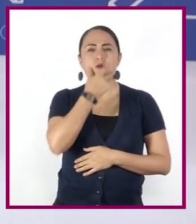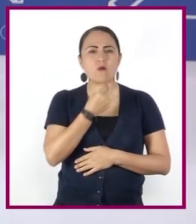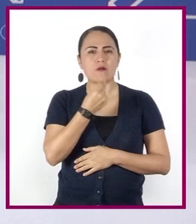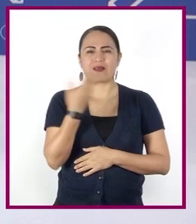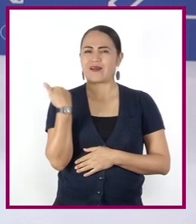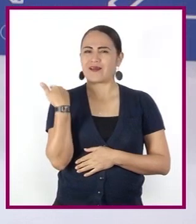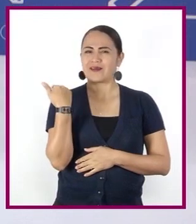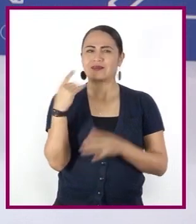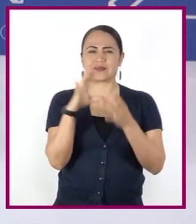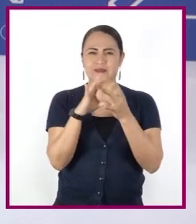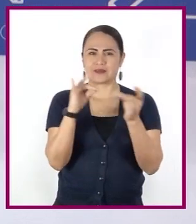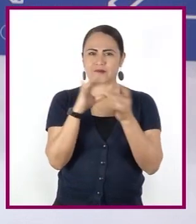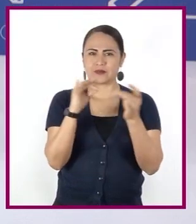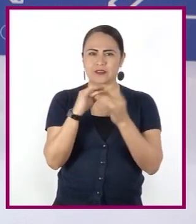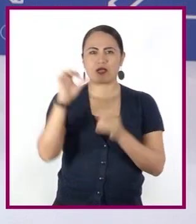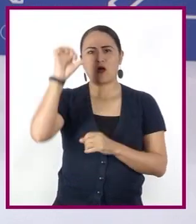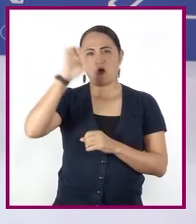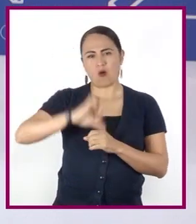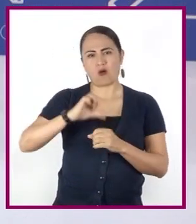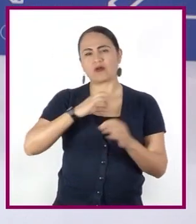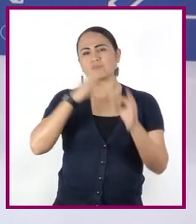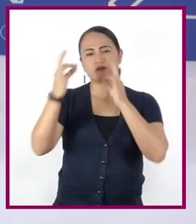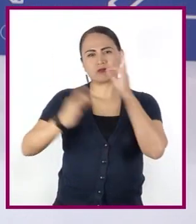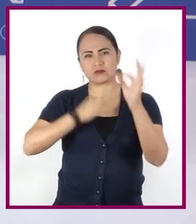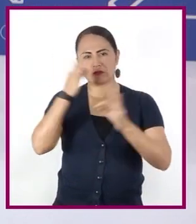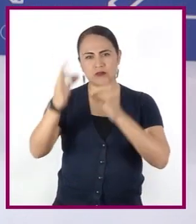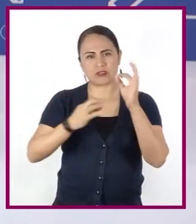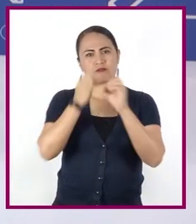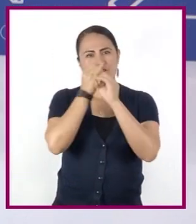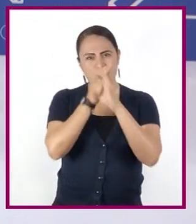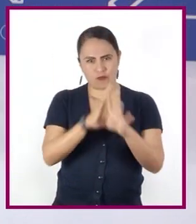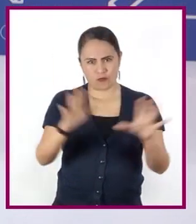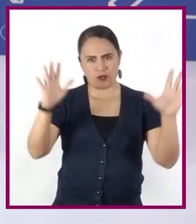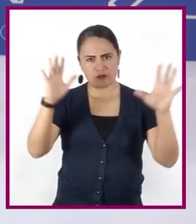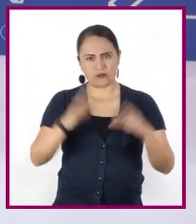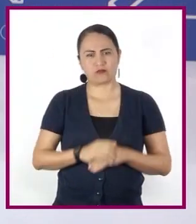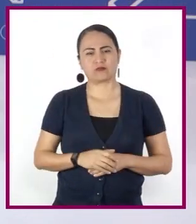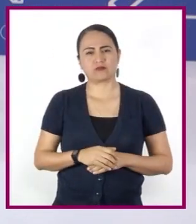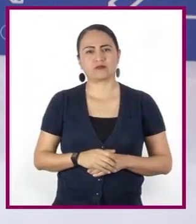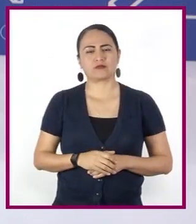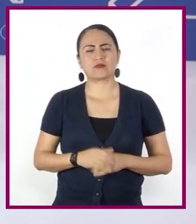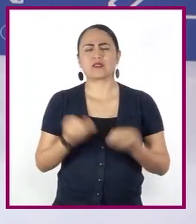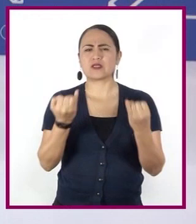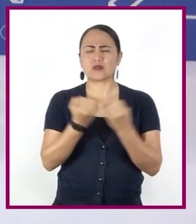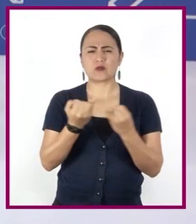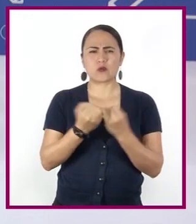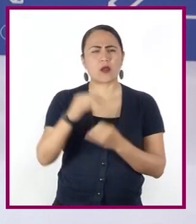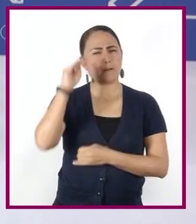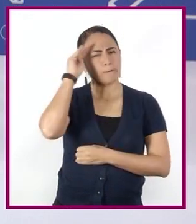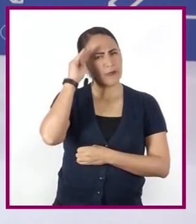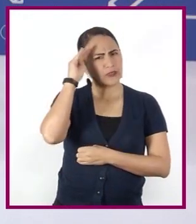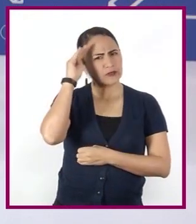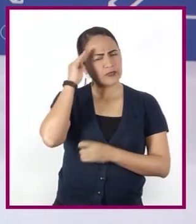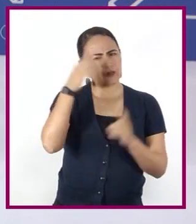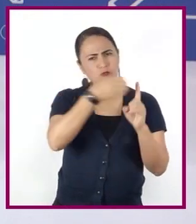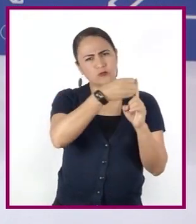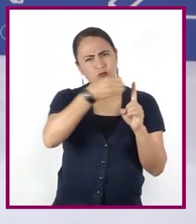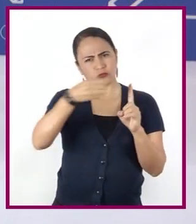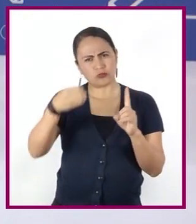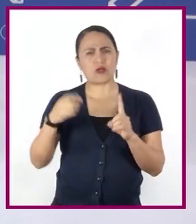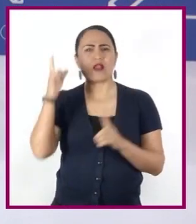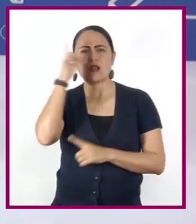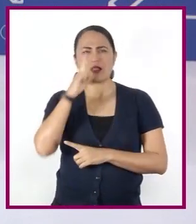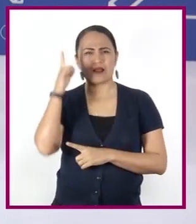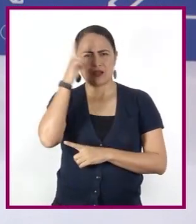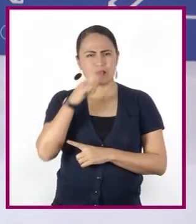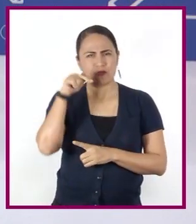mencionábamos, vamos a hablar sobre las notas informativas y reflexionaremos sobre algo que forma parte importante del lenguaje